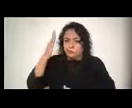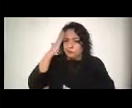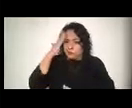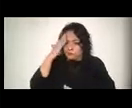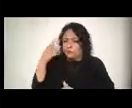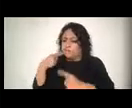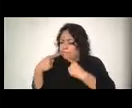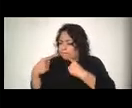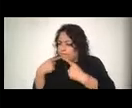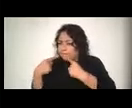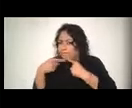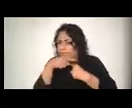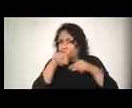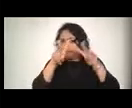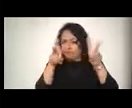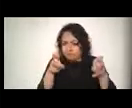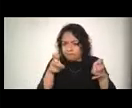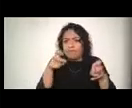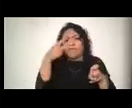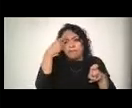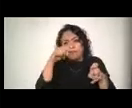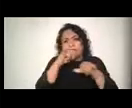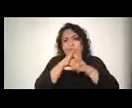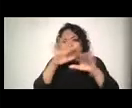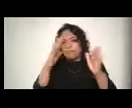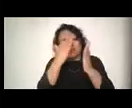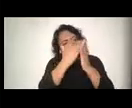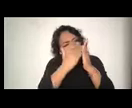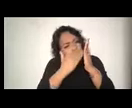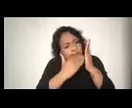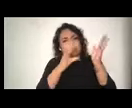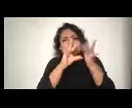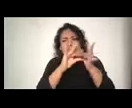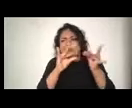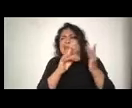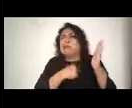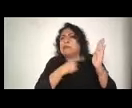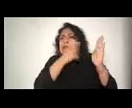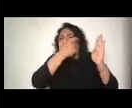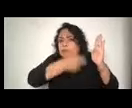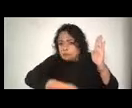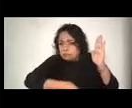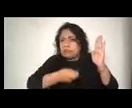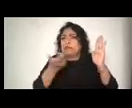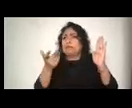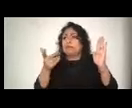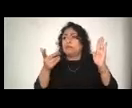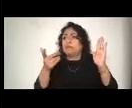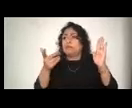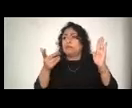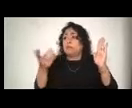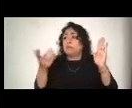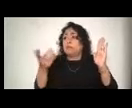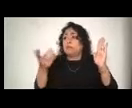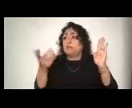sobre este tema para dar los datos, para dar cuenta de qué significaba con autoridades públicas